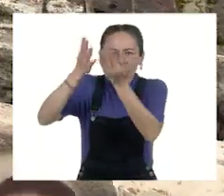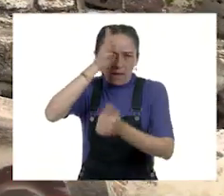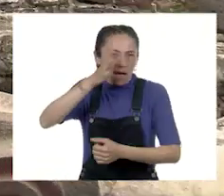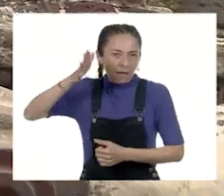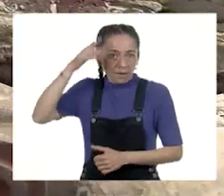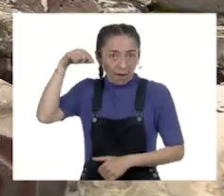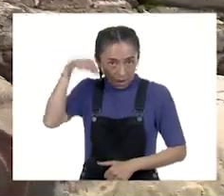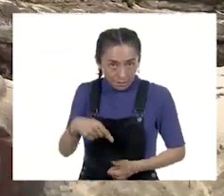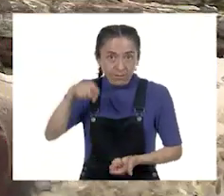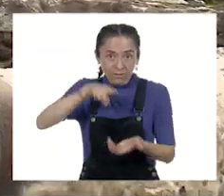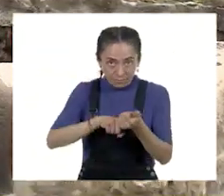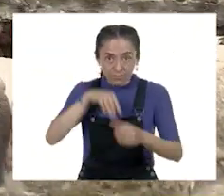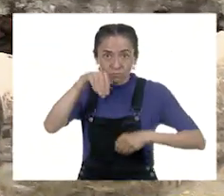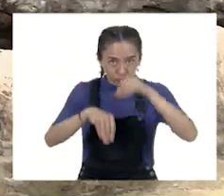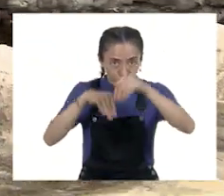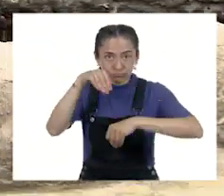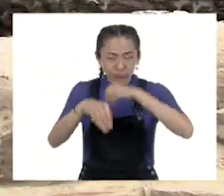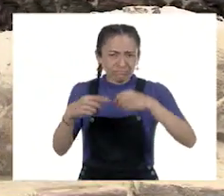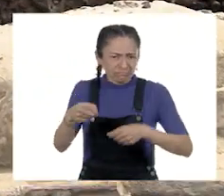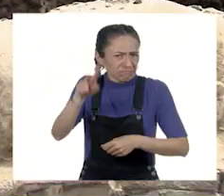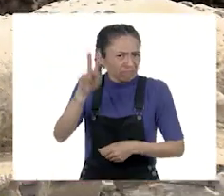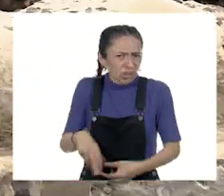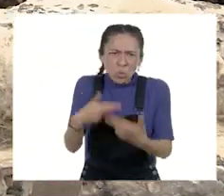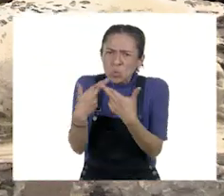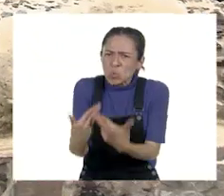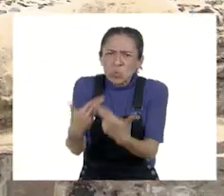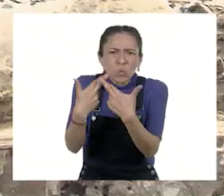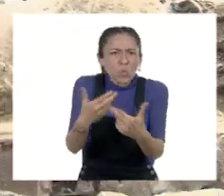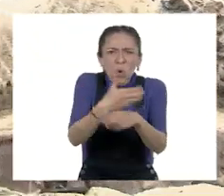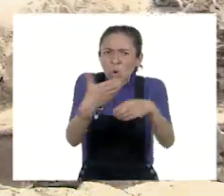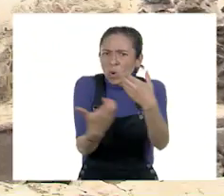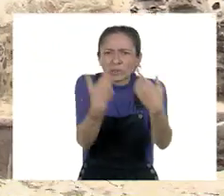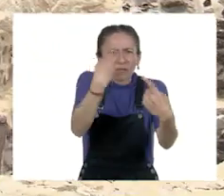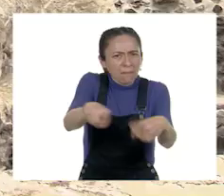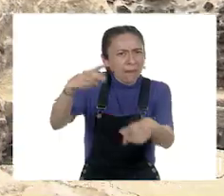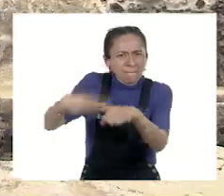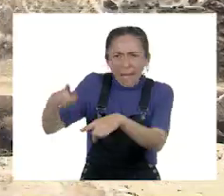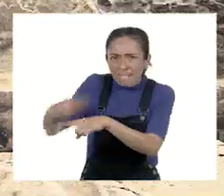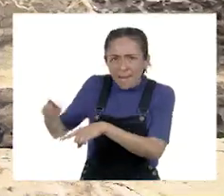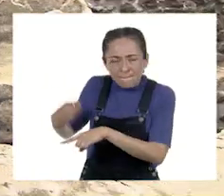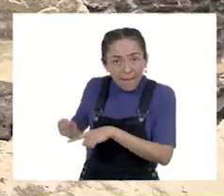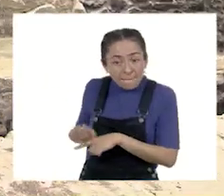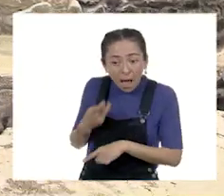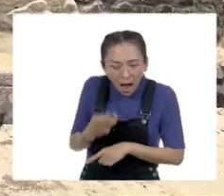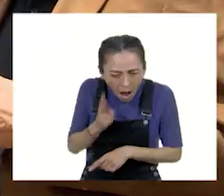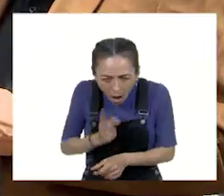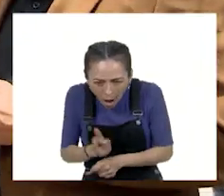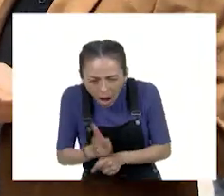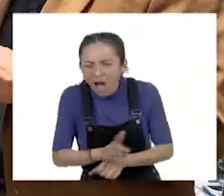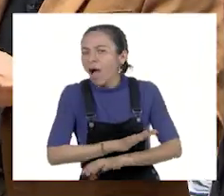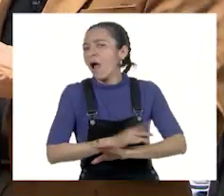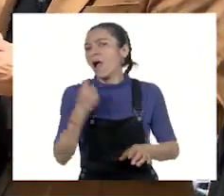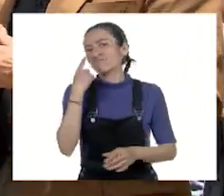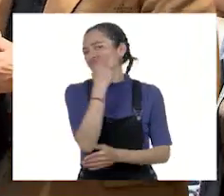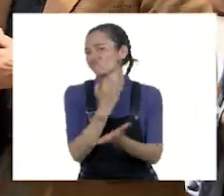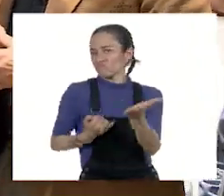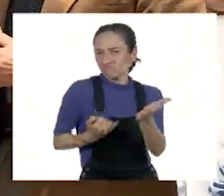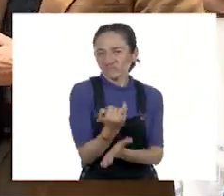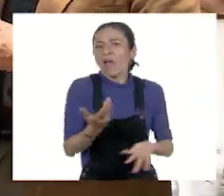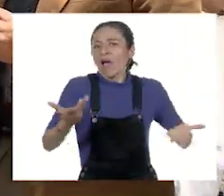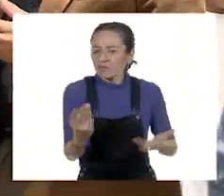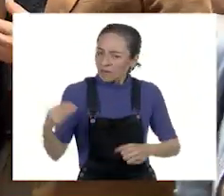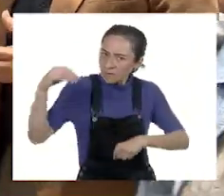gracias a esa gran colección de objetos que pudimos recuperar, fue que se tomó la decisión de construir un museo de